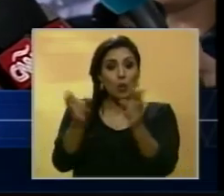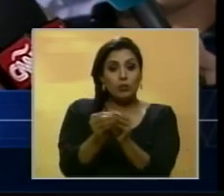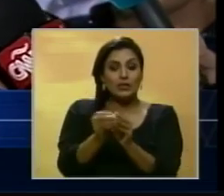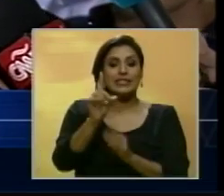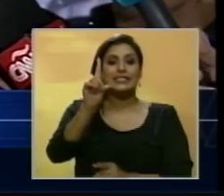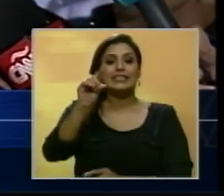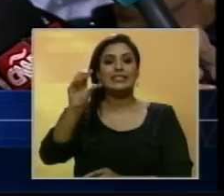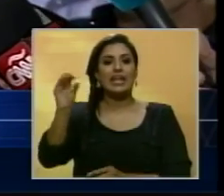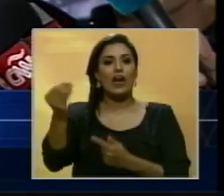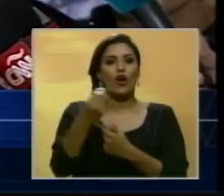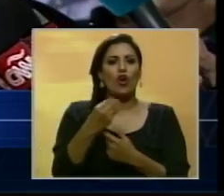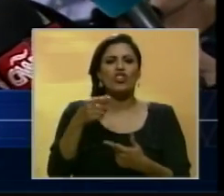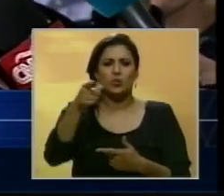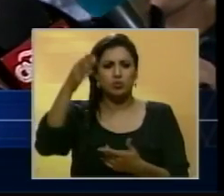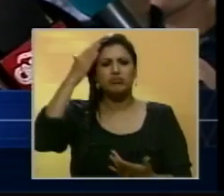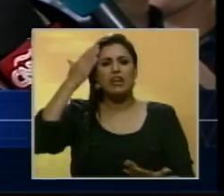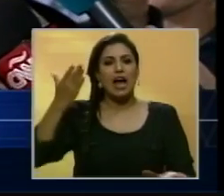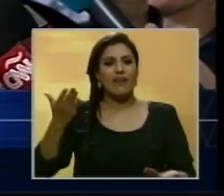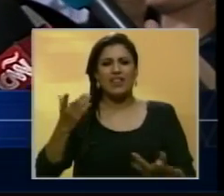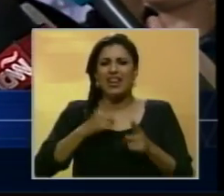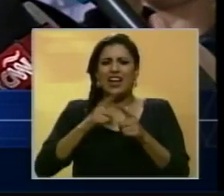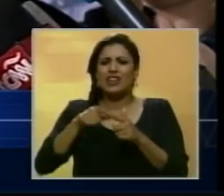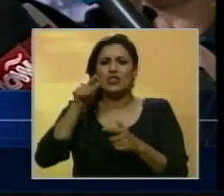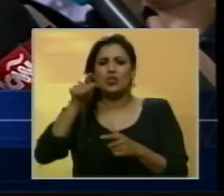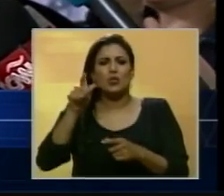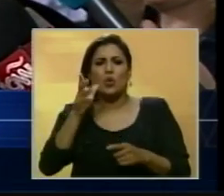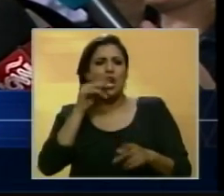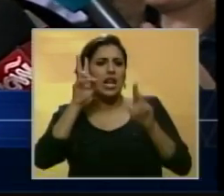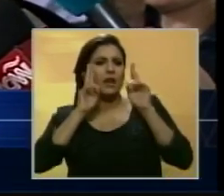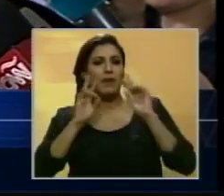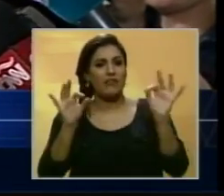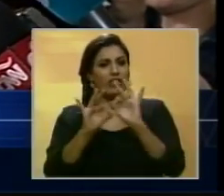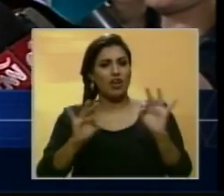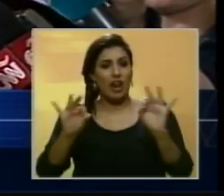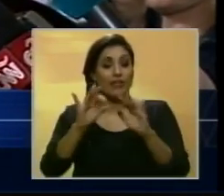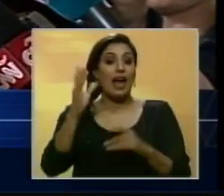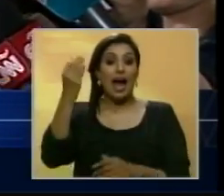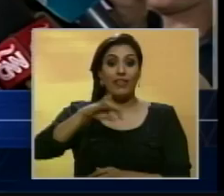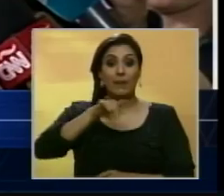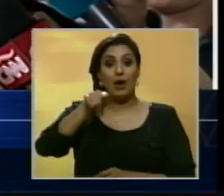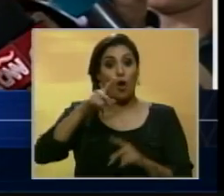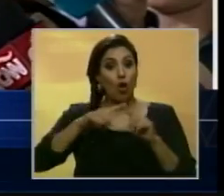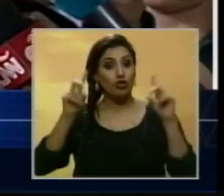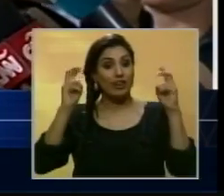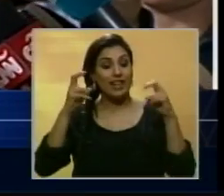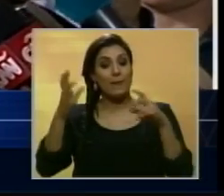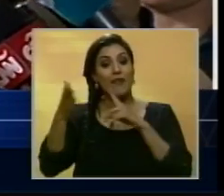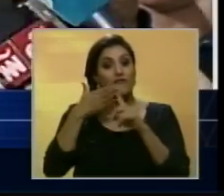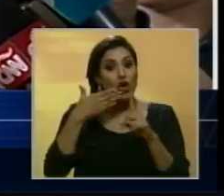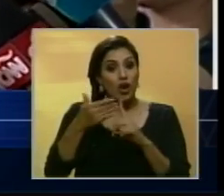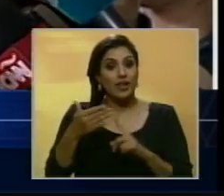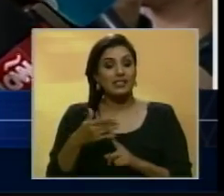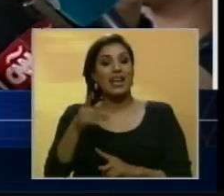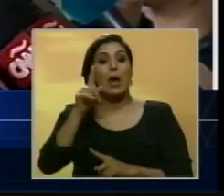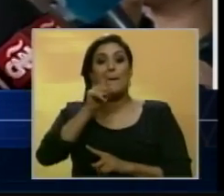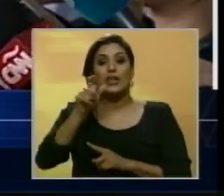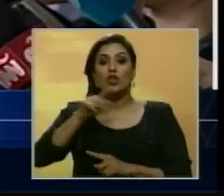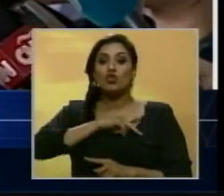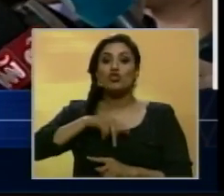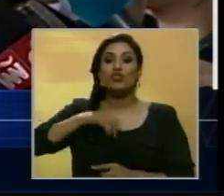100 están escondidas. Usted lo sabe, así que no ha sido impecable el desempeño. Además, sobre el tema de la violencia, quienes venimos